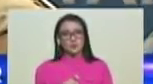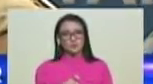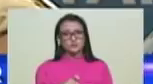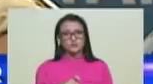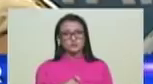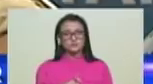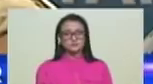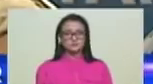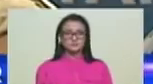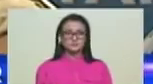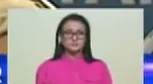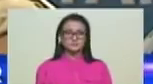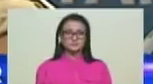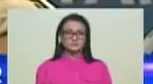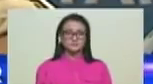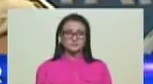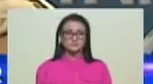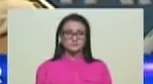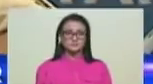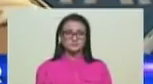Al Jazeera.